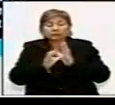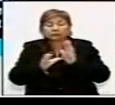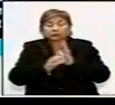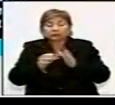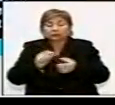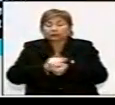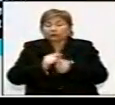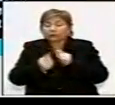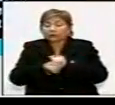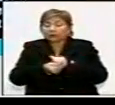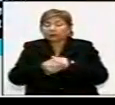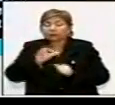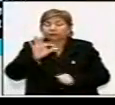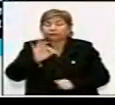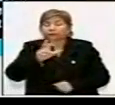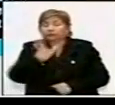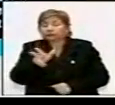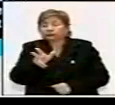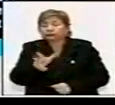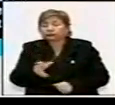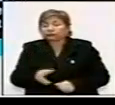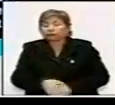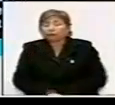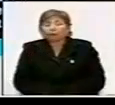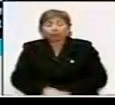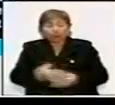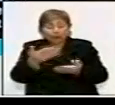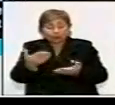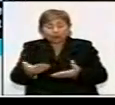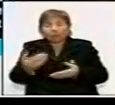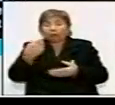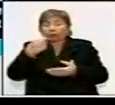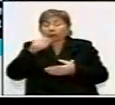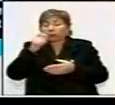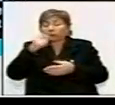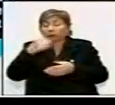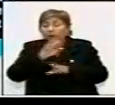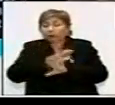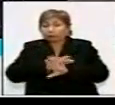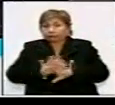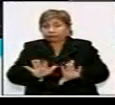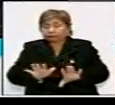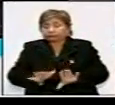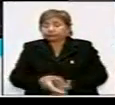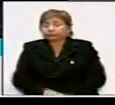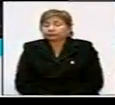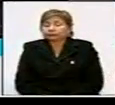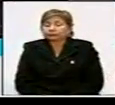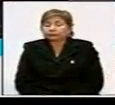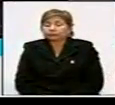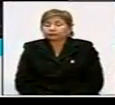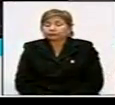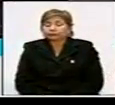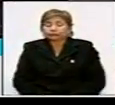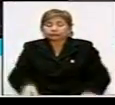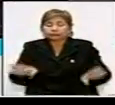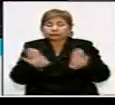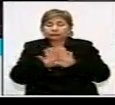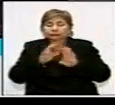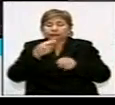modifique el artículo 93 para ofrecer acceso a la asistencia asistencia